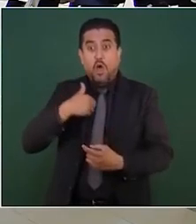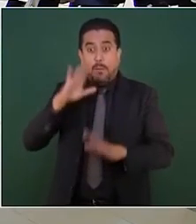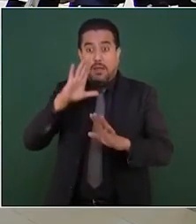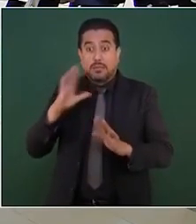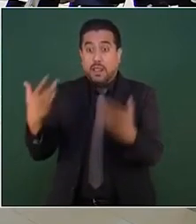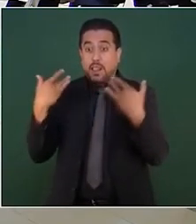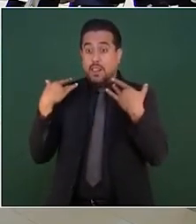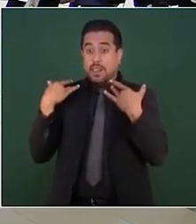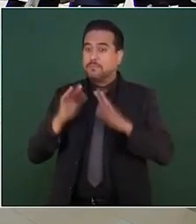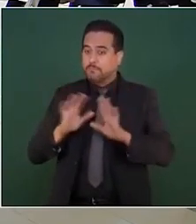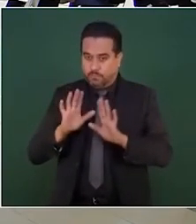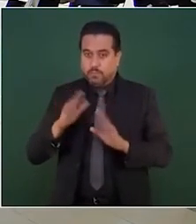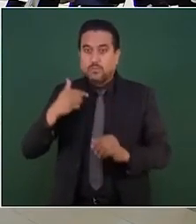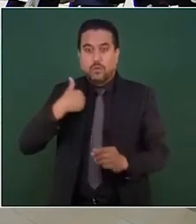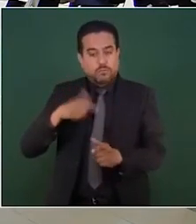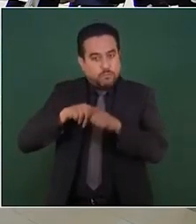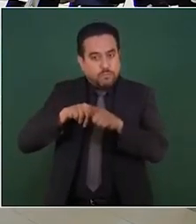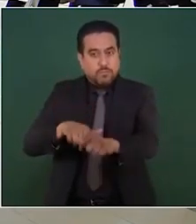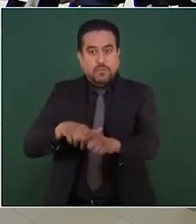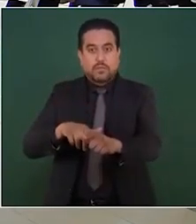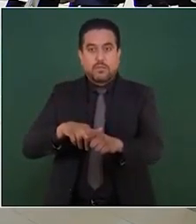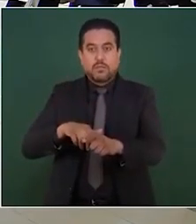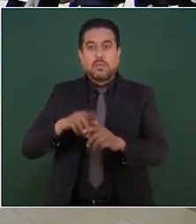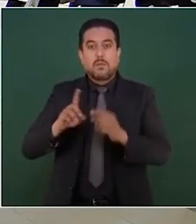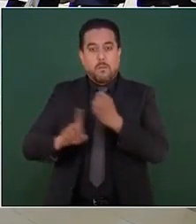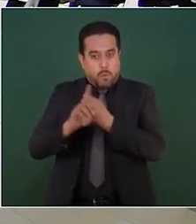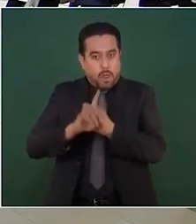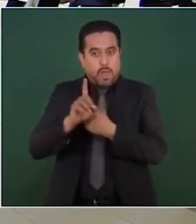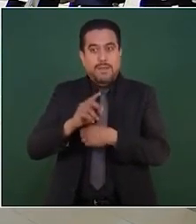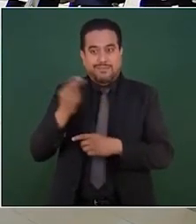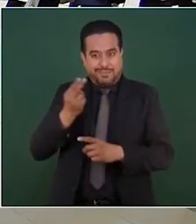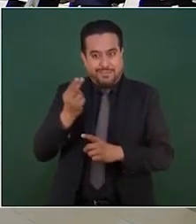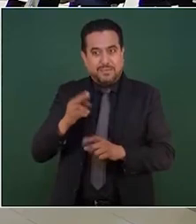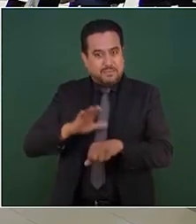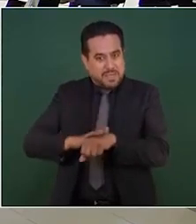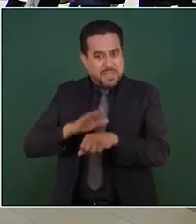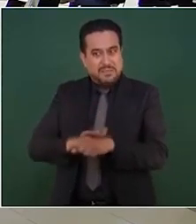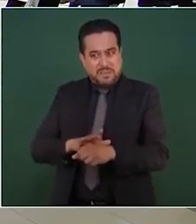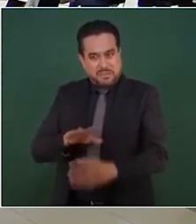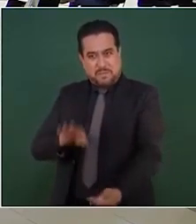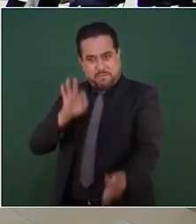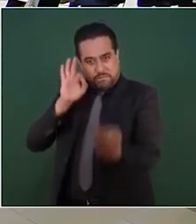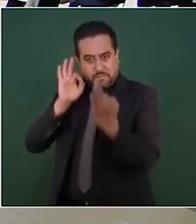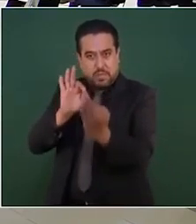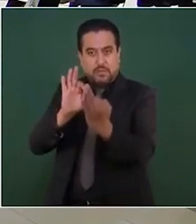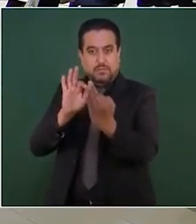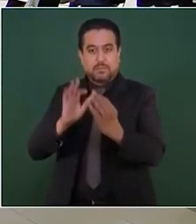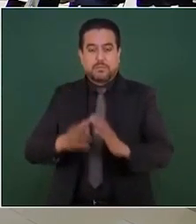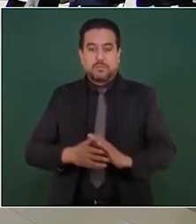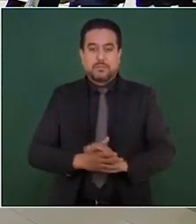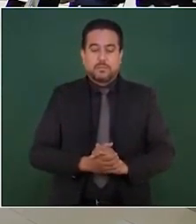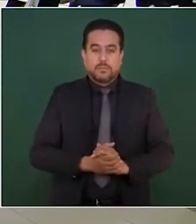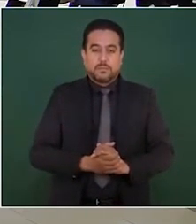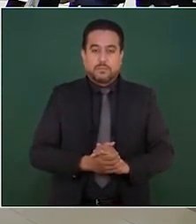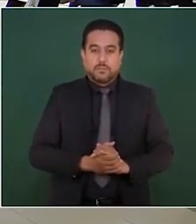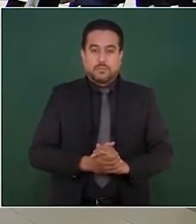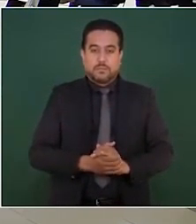ni le hemos dado la espalda al problema. Lo estamos enfrentando. Miren